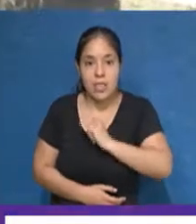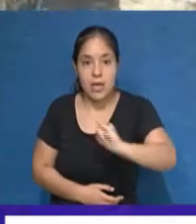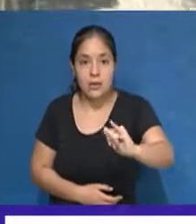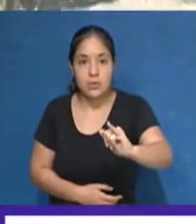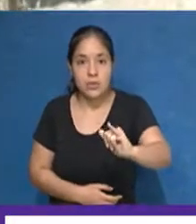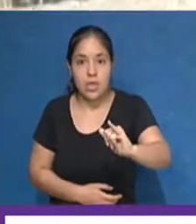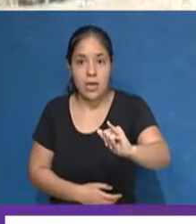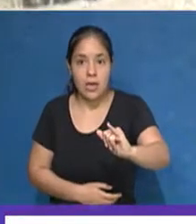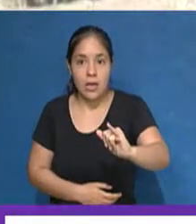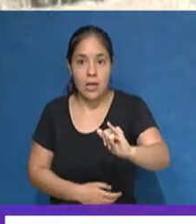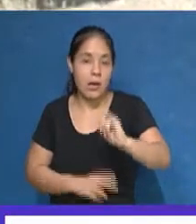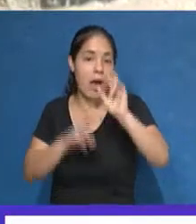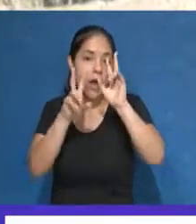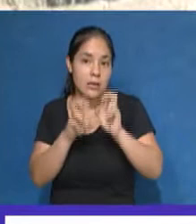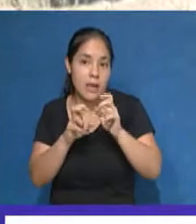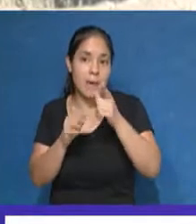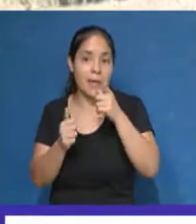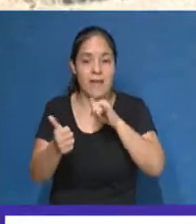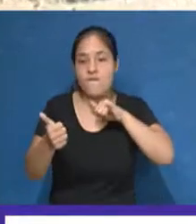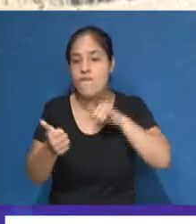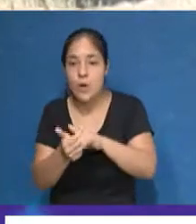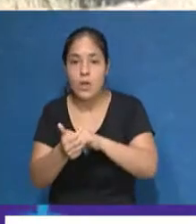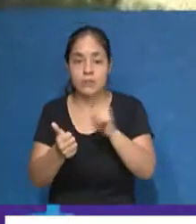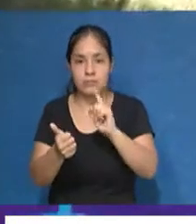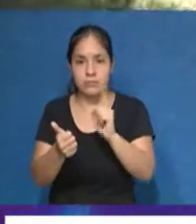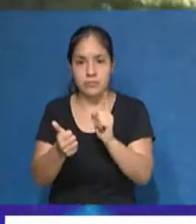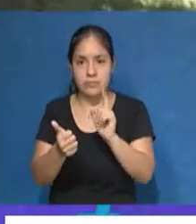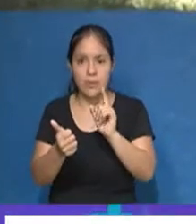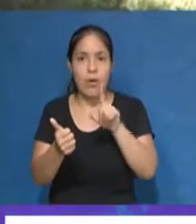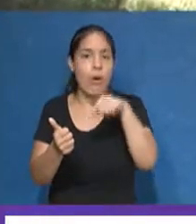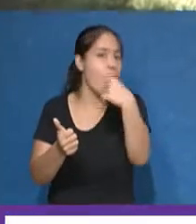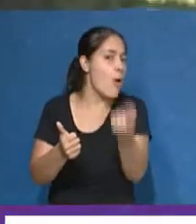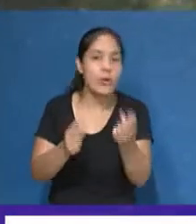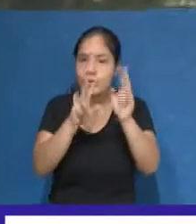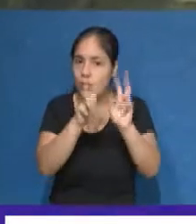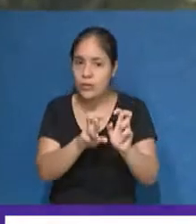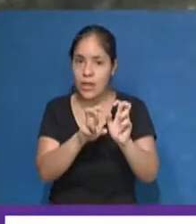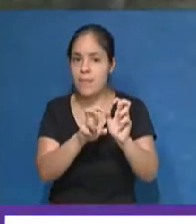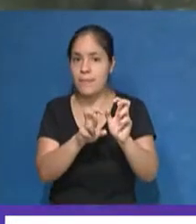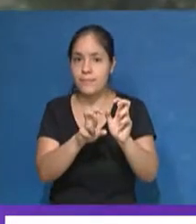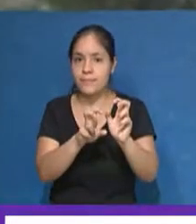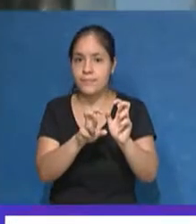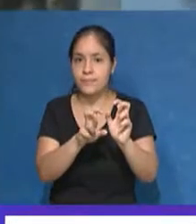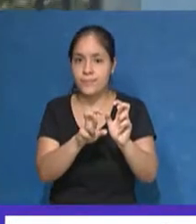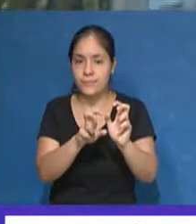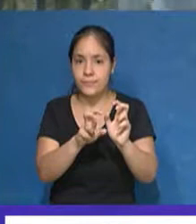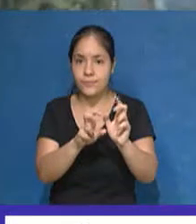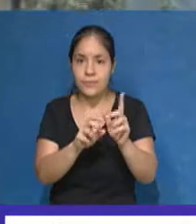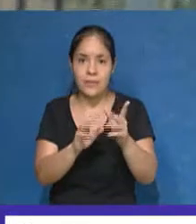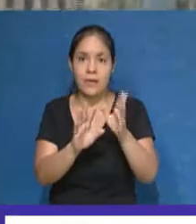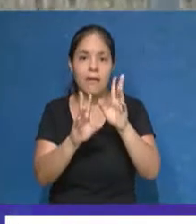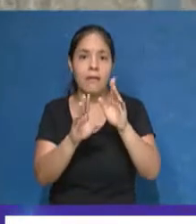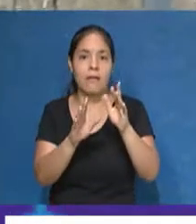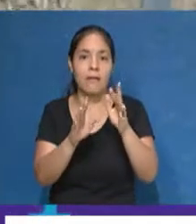arzobispado, no se habló de accesos carnales, nada. Se habló de otro tema que está vinculado con... ¿No es un